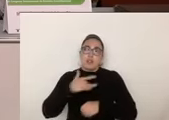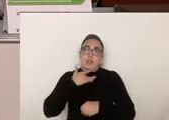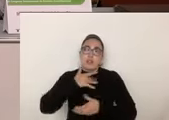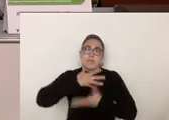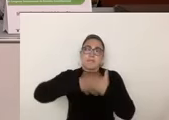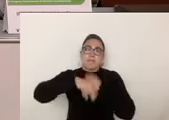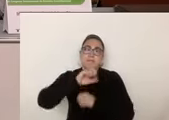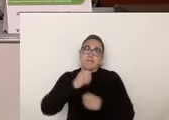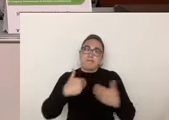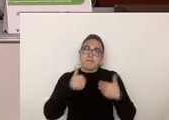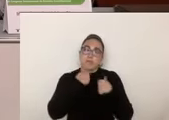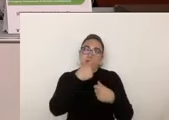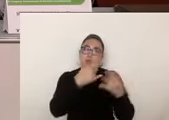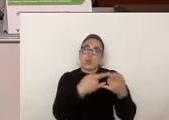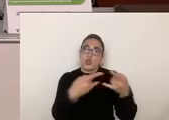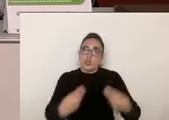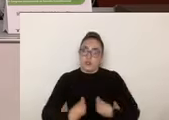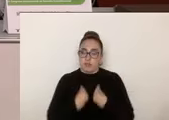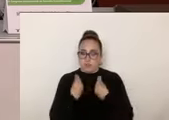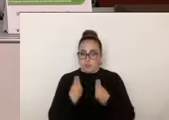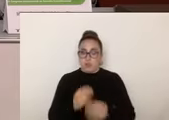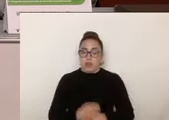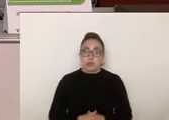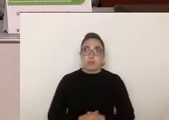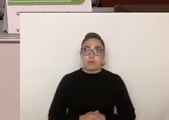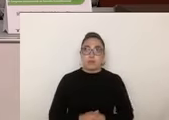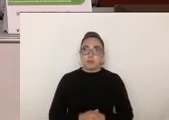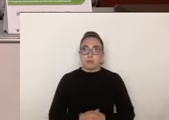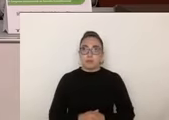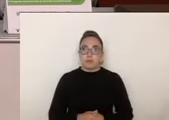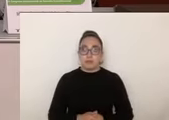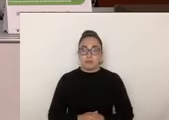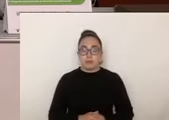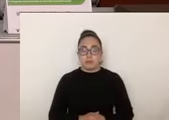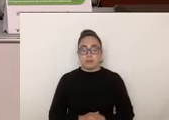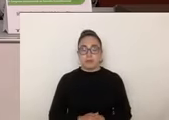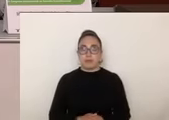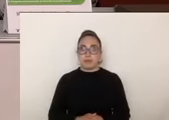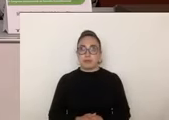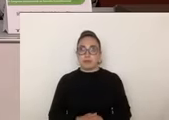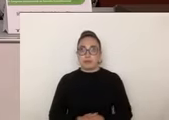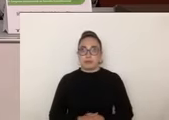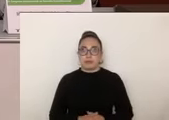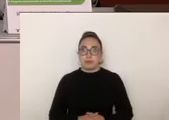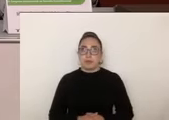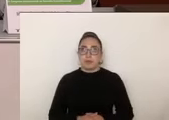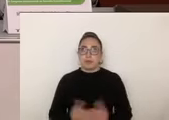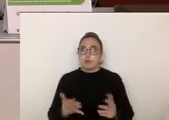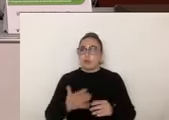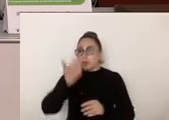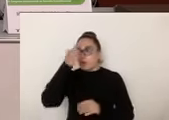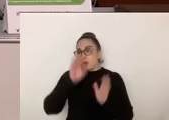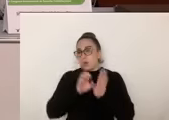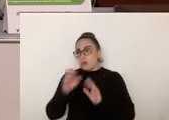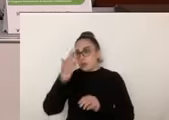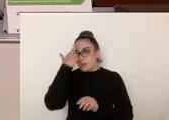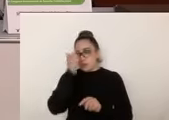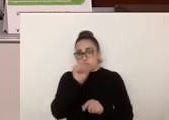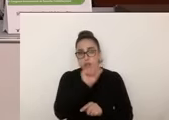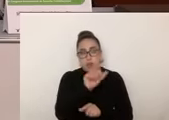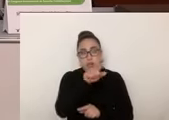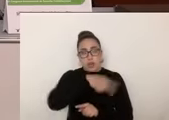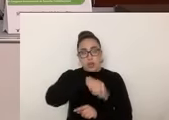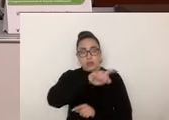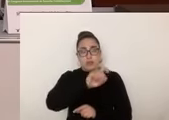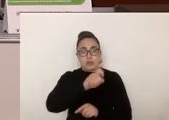primera vez en la historia, el esfuerzo de empatía que supone la perspectiva de género ya no afecta a una